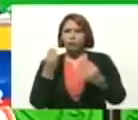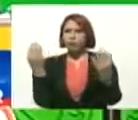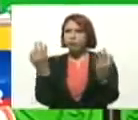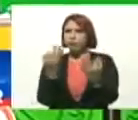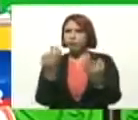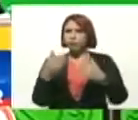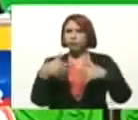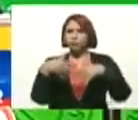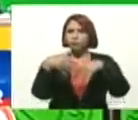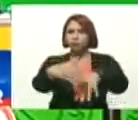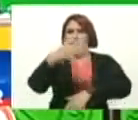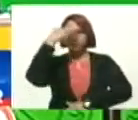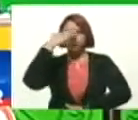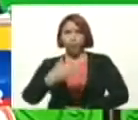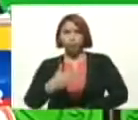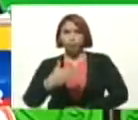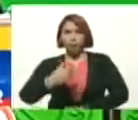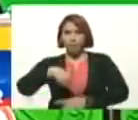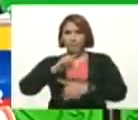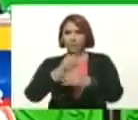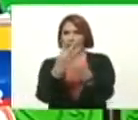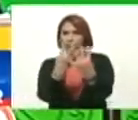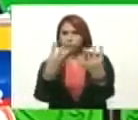la Milicia Nacional está en la primera línea,